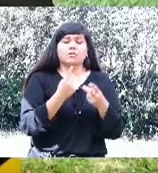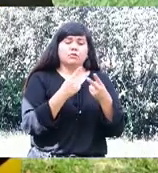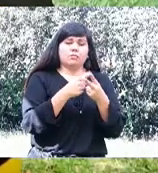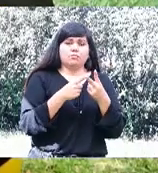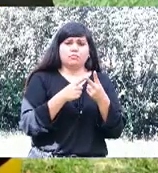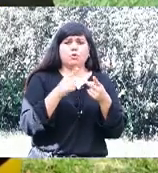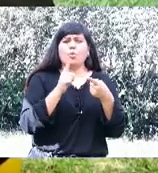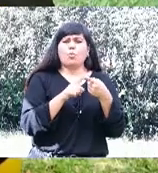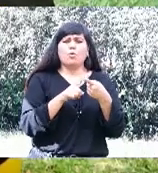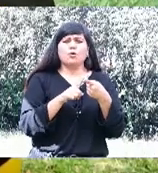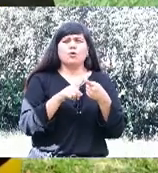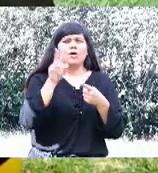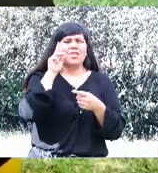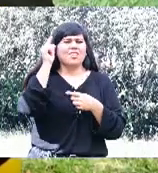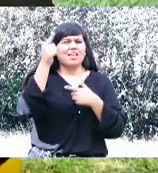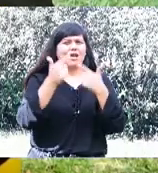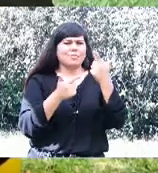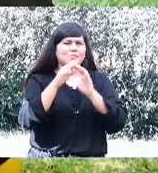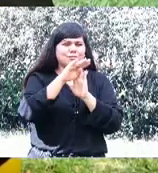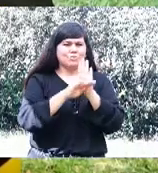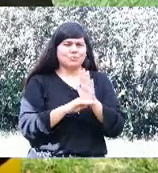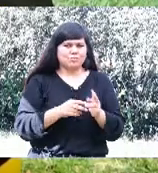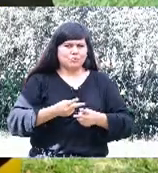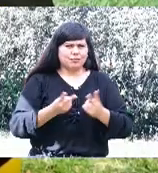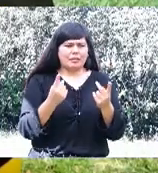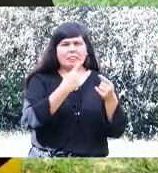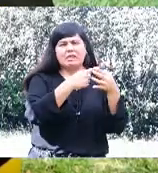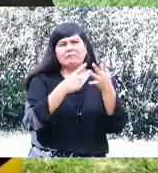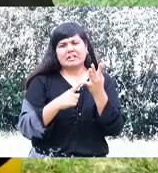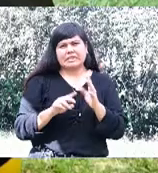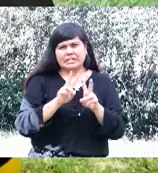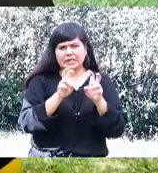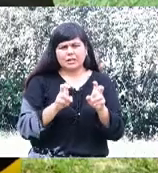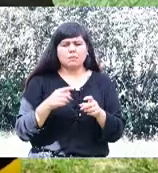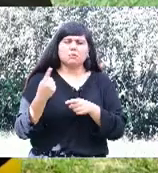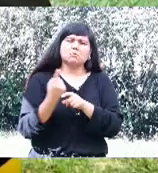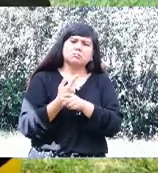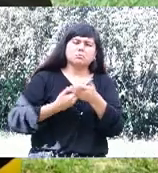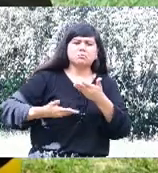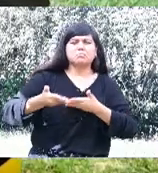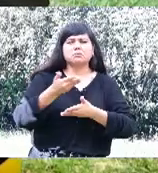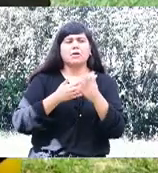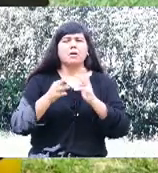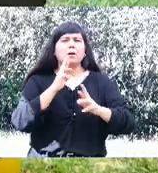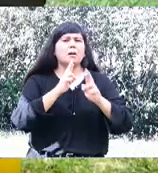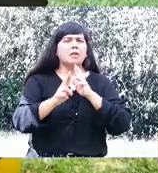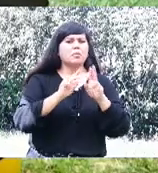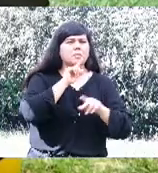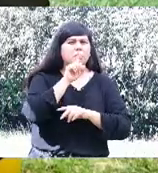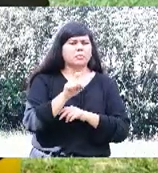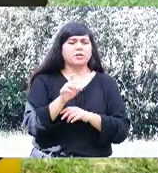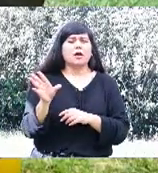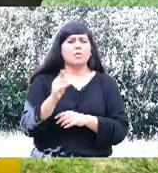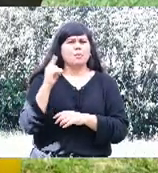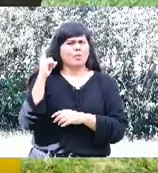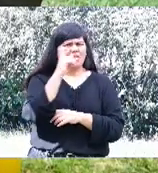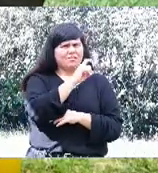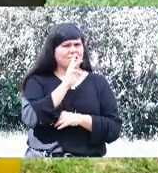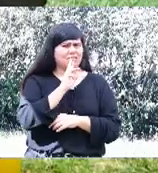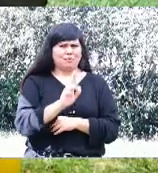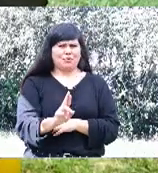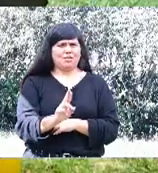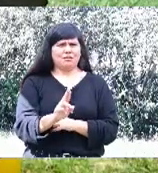hartas como ideas y políticas públicas y diferentes cuestiones fuimos conversando para poder responder esa pregunta es muy difícil la la